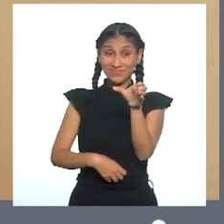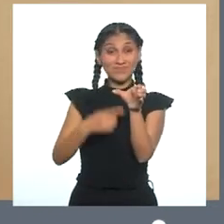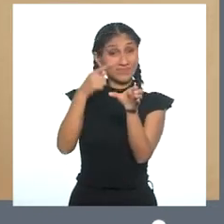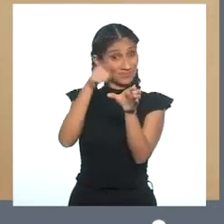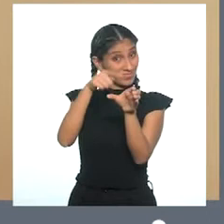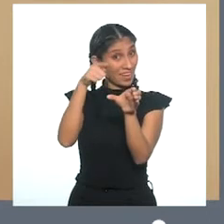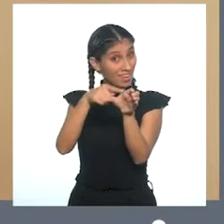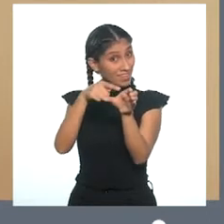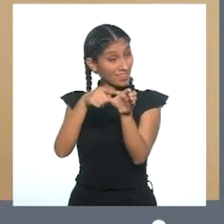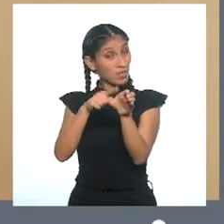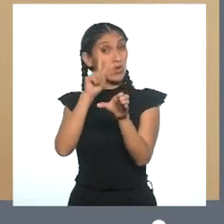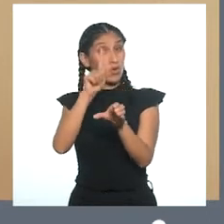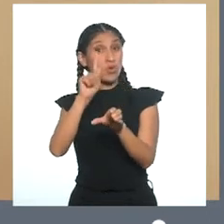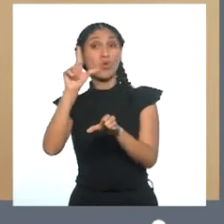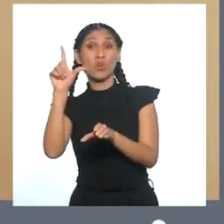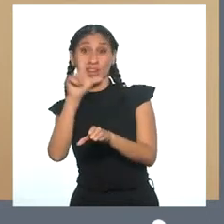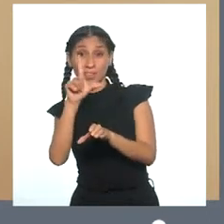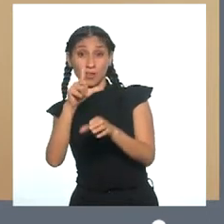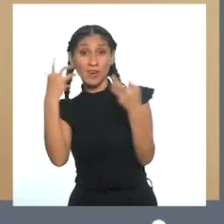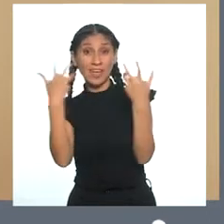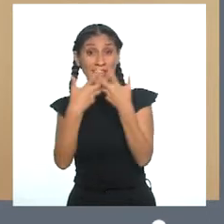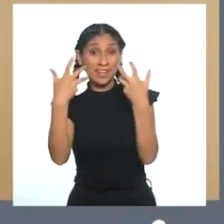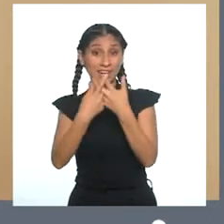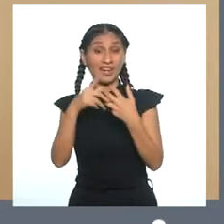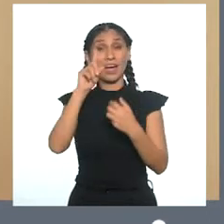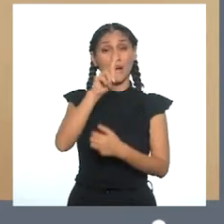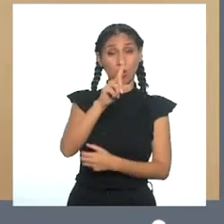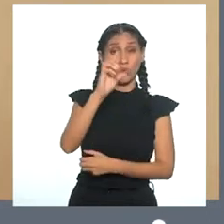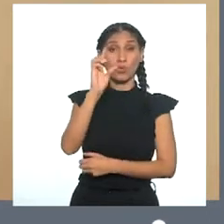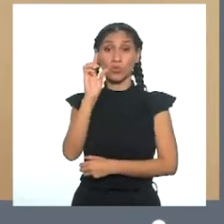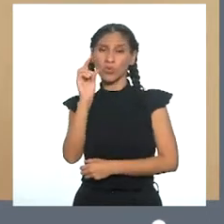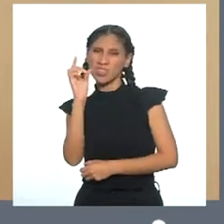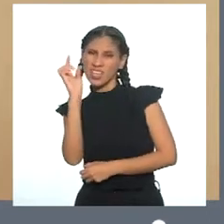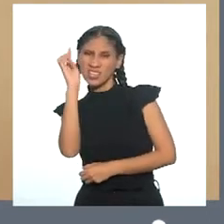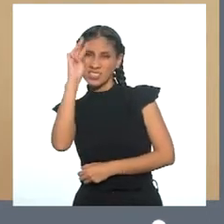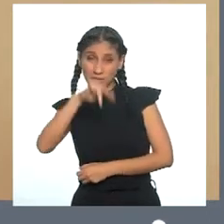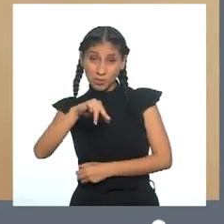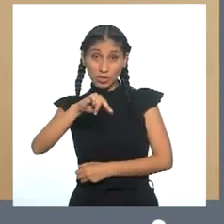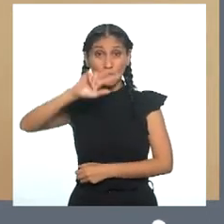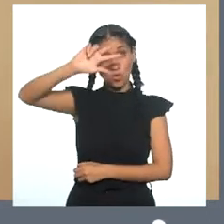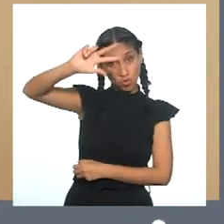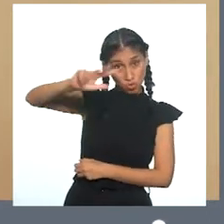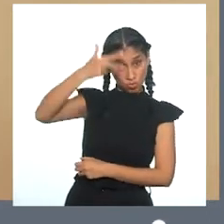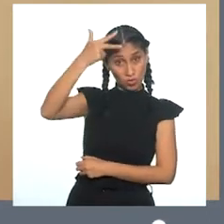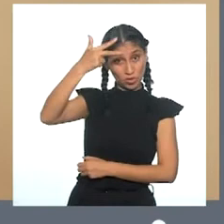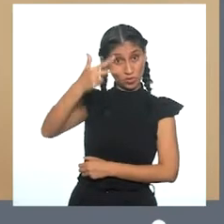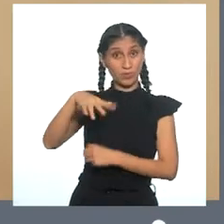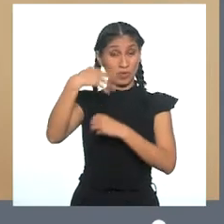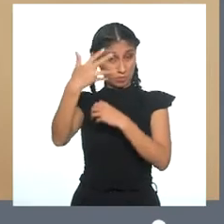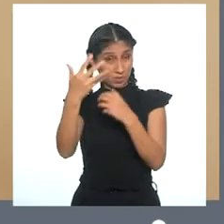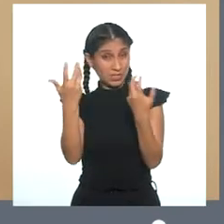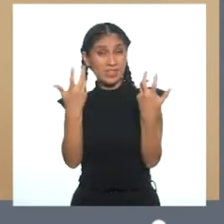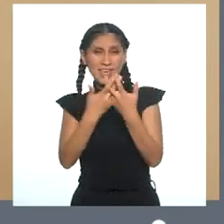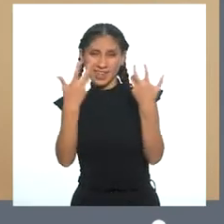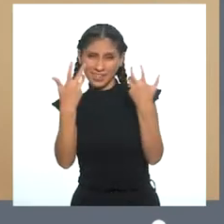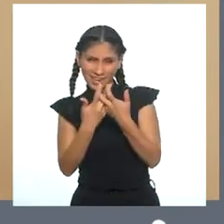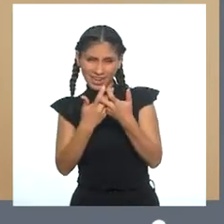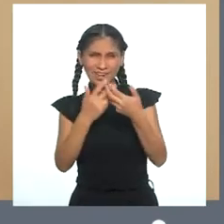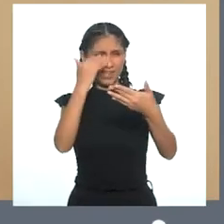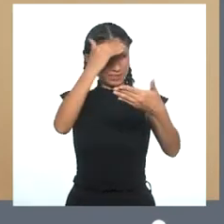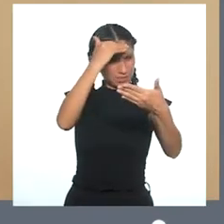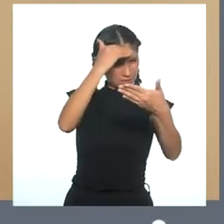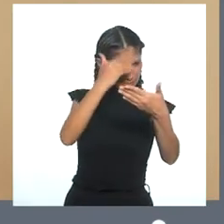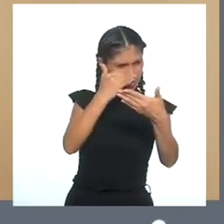Por ello, 1 litro equivale a 1 decímetro cúbico. A partir de esta relación se